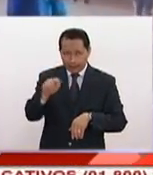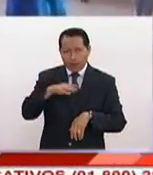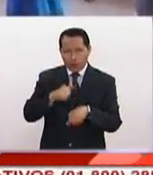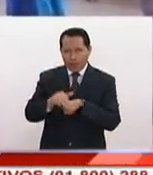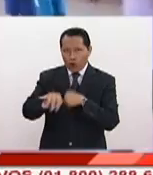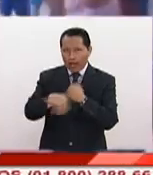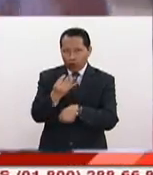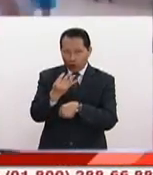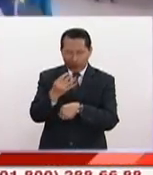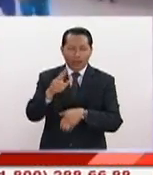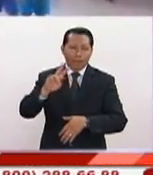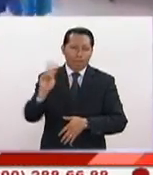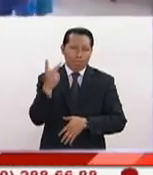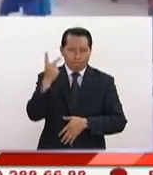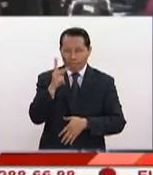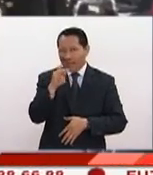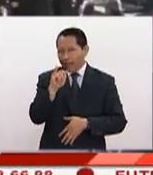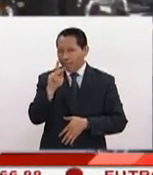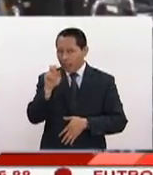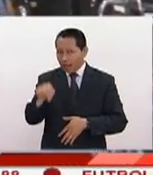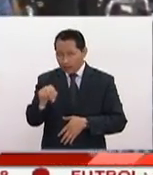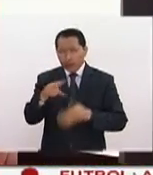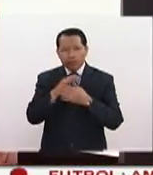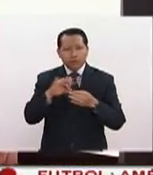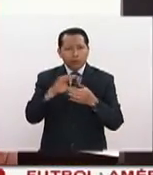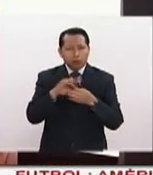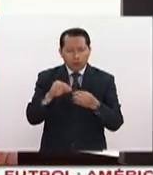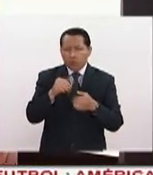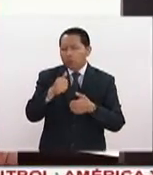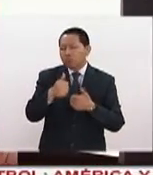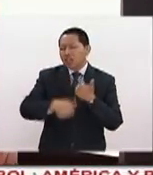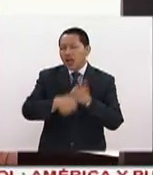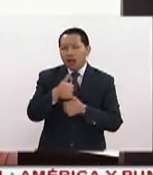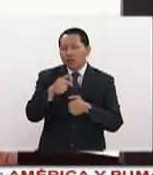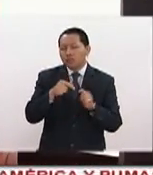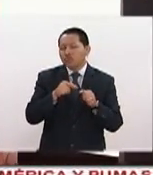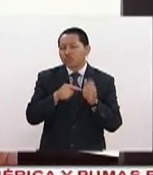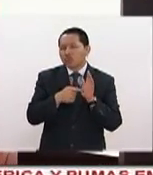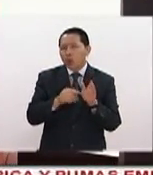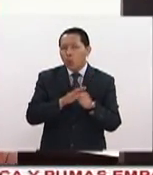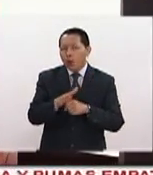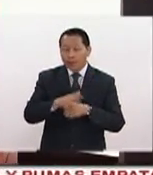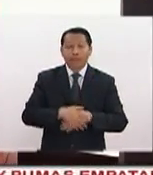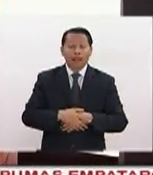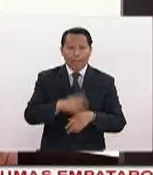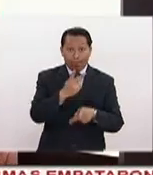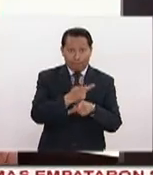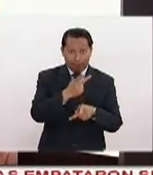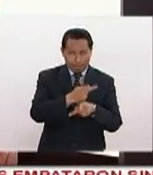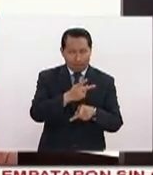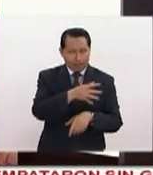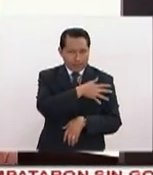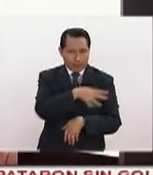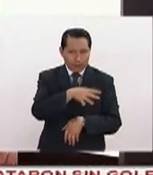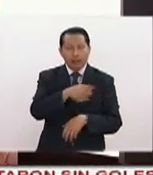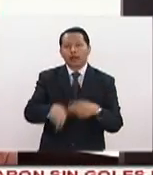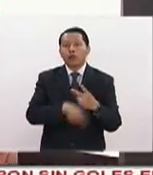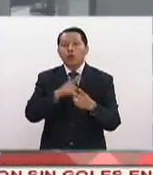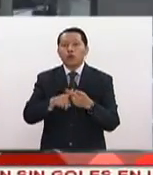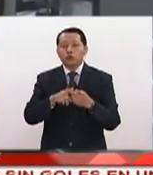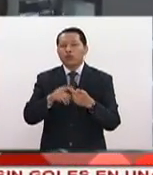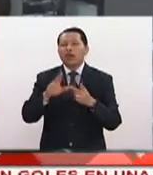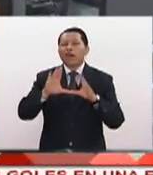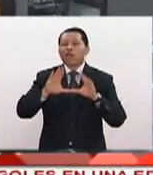CECIT 14 del Politécnico, nos habló sobre su oferta educativa. El bachillerato general y otro que es la formación